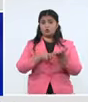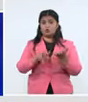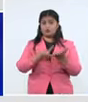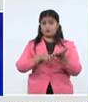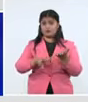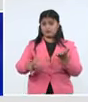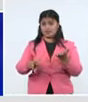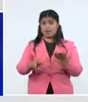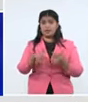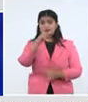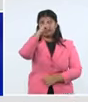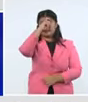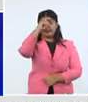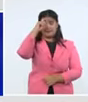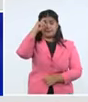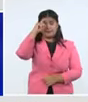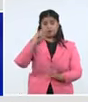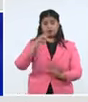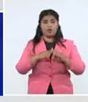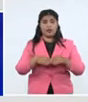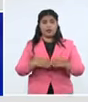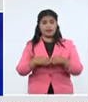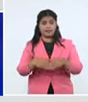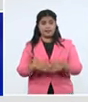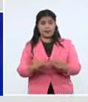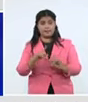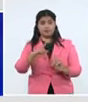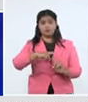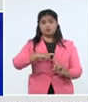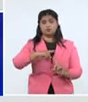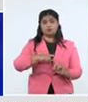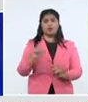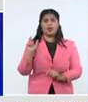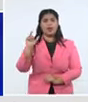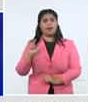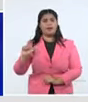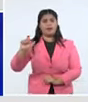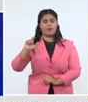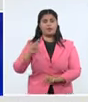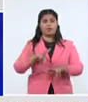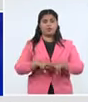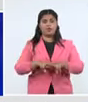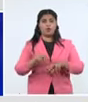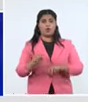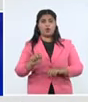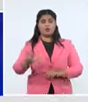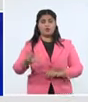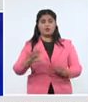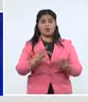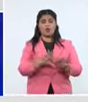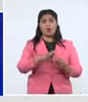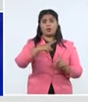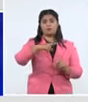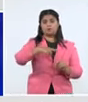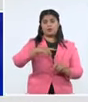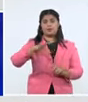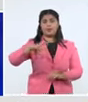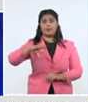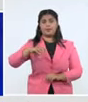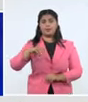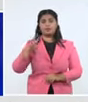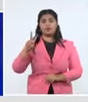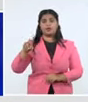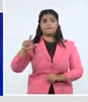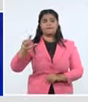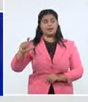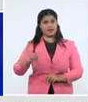Santi Espíritus, Granma, Las Vegas, Camagüey, Holguín, Guantánamo, Pinar del Río y Villa Clara. Pero